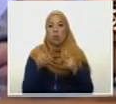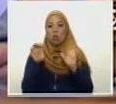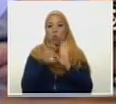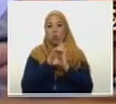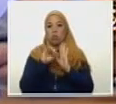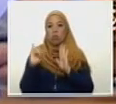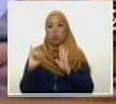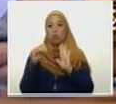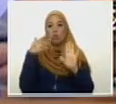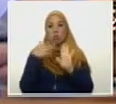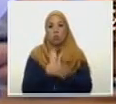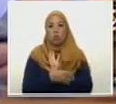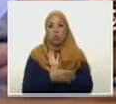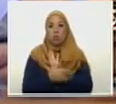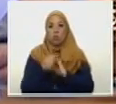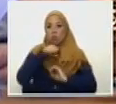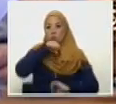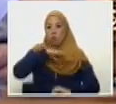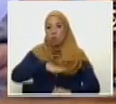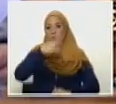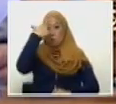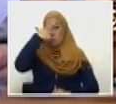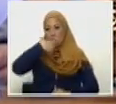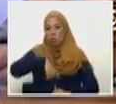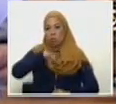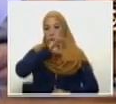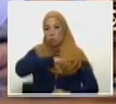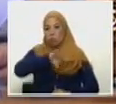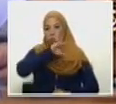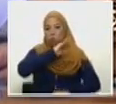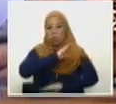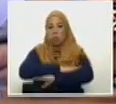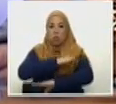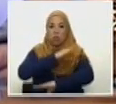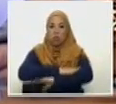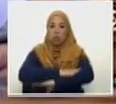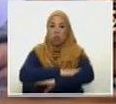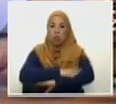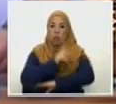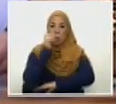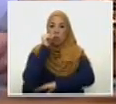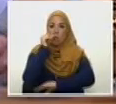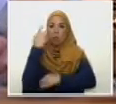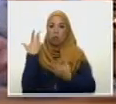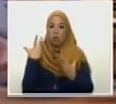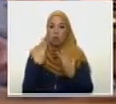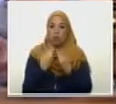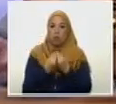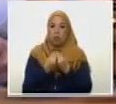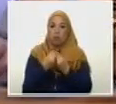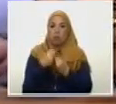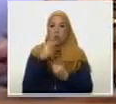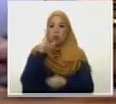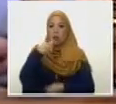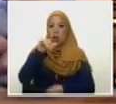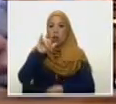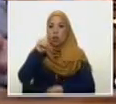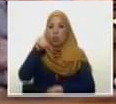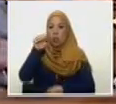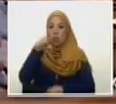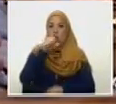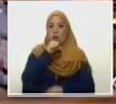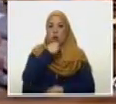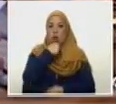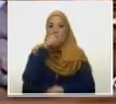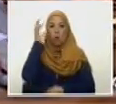en reconocimiento a la trayectoria personal, política, social, moral de la compatriota Aide Machín. En